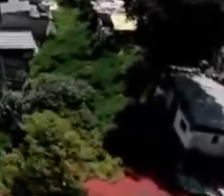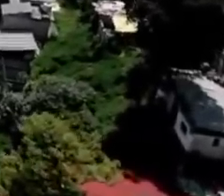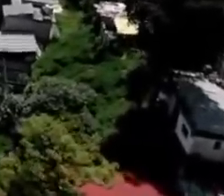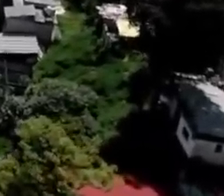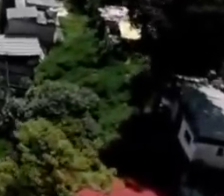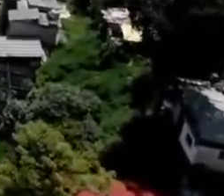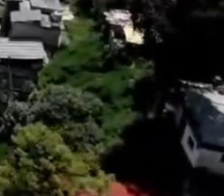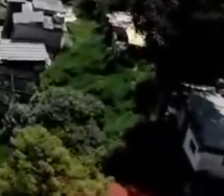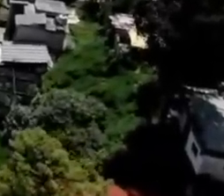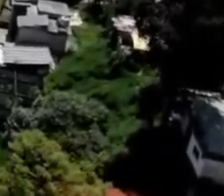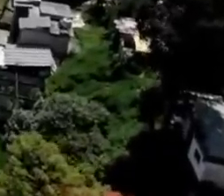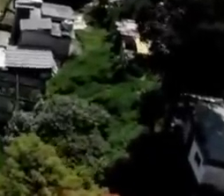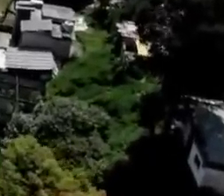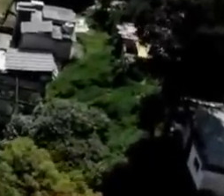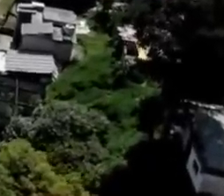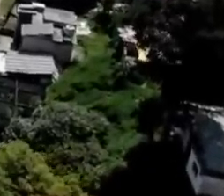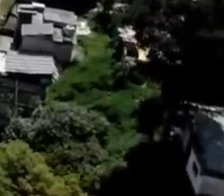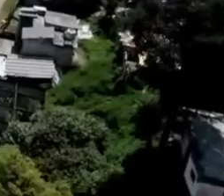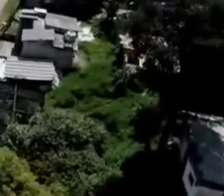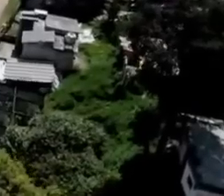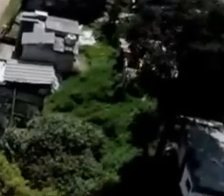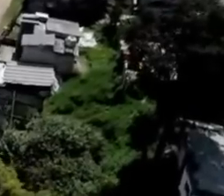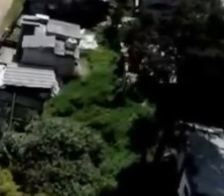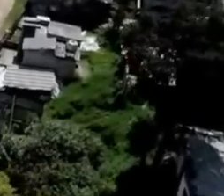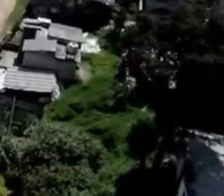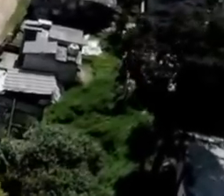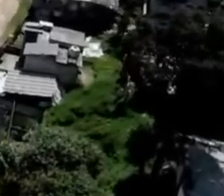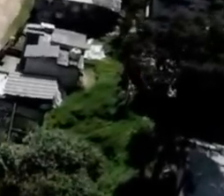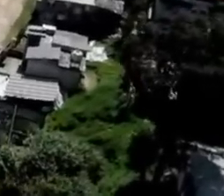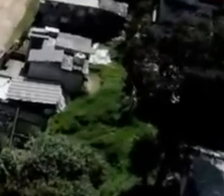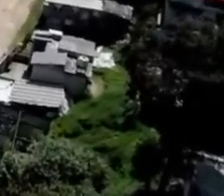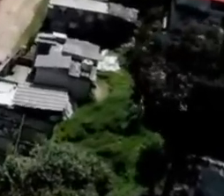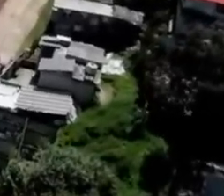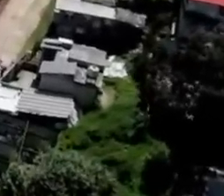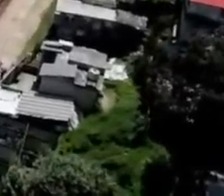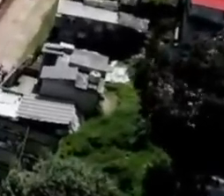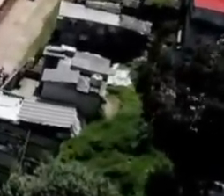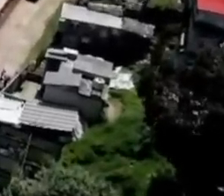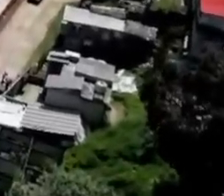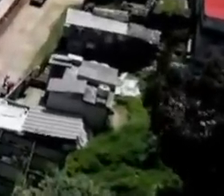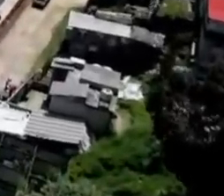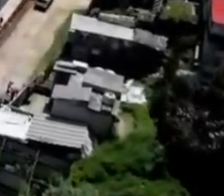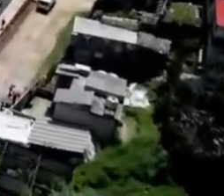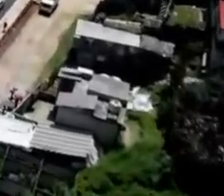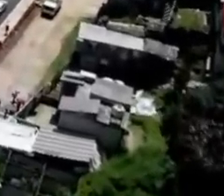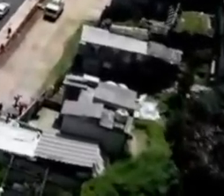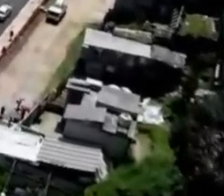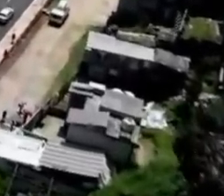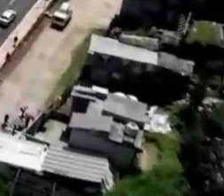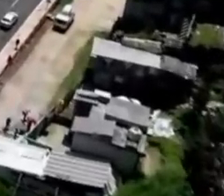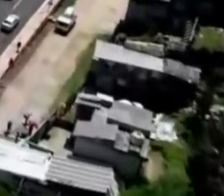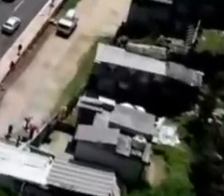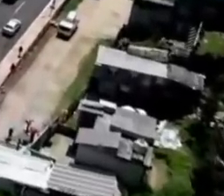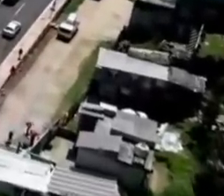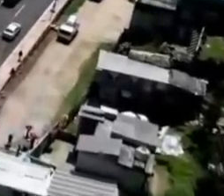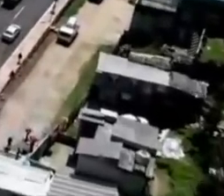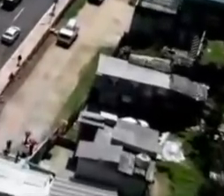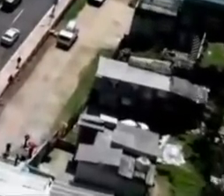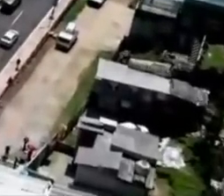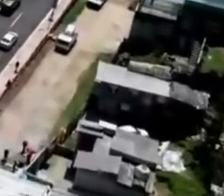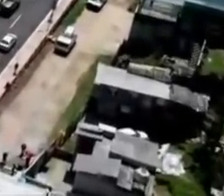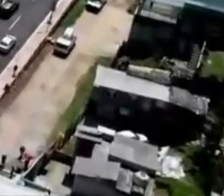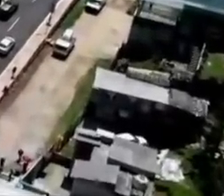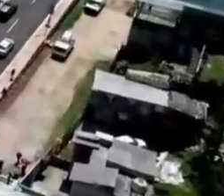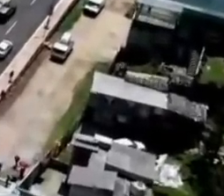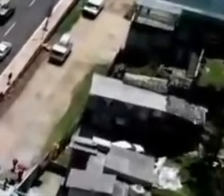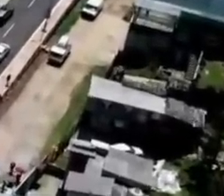120.000 ciudadanos de la alcaldía Coajimalpa. De forma directa beneficiará a las colonias de San Pablo Chimalpa,